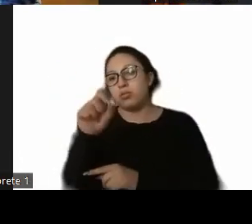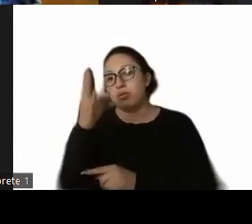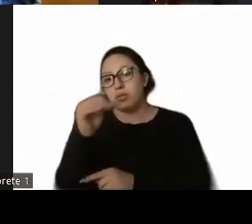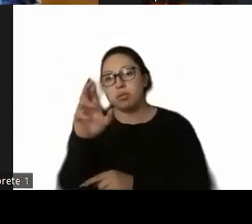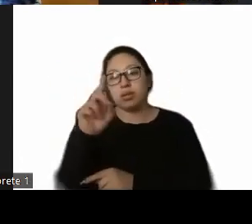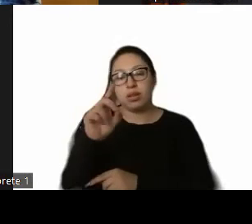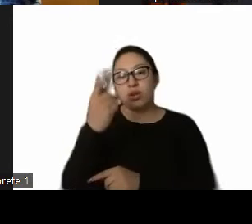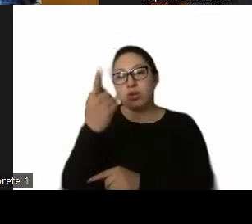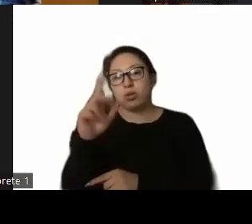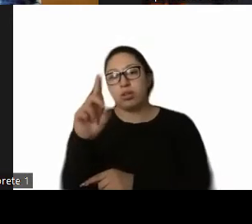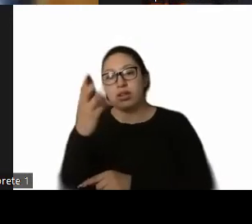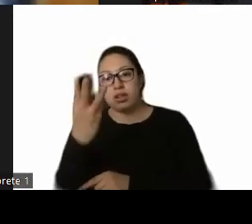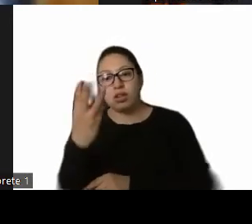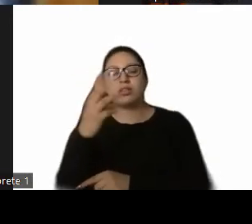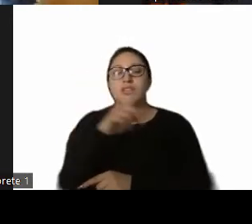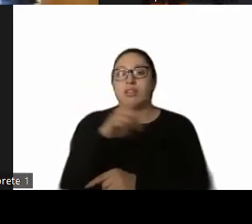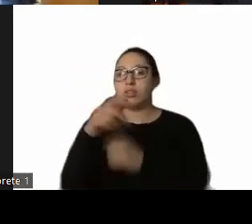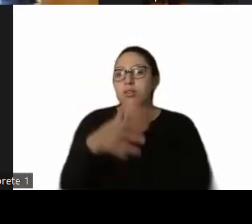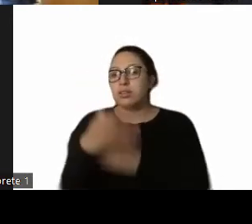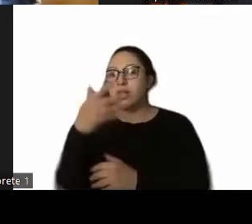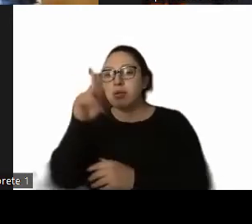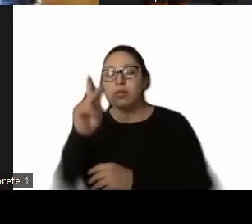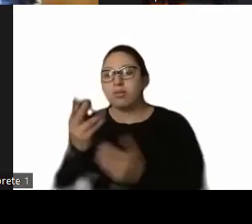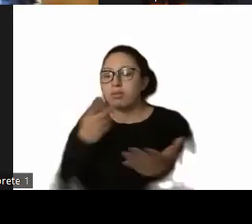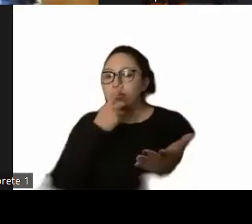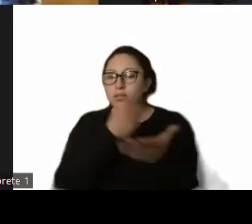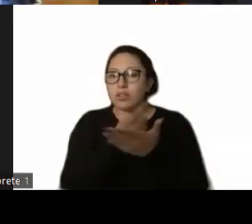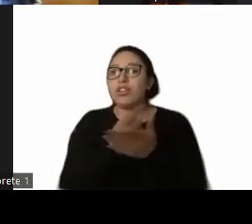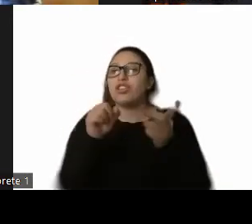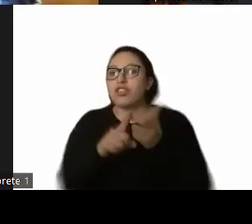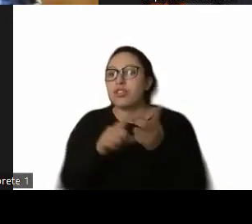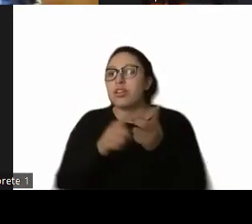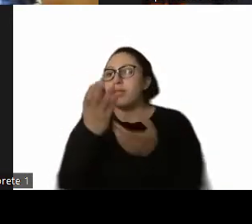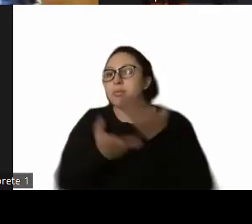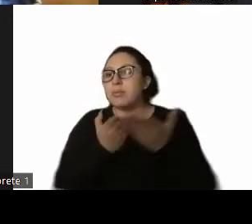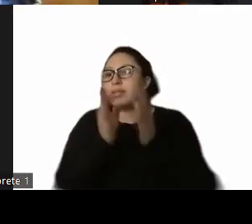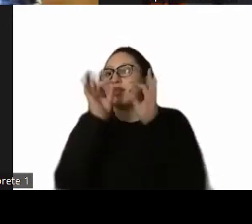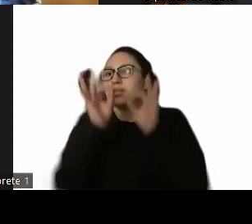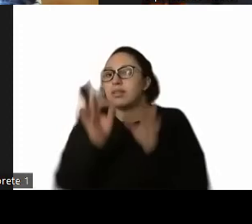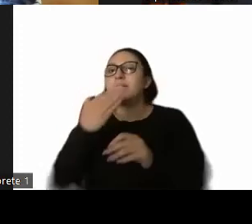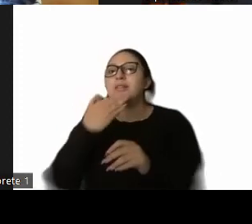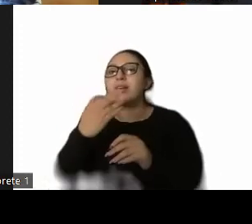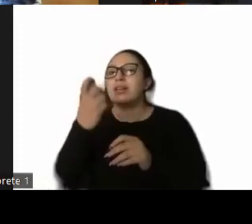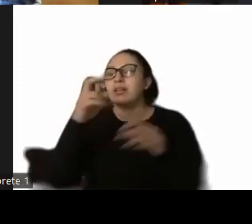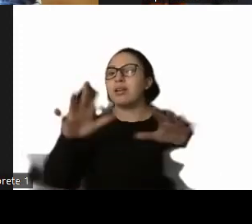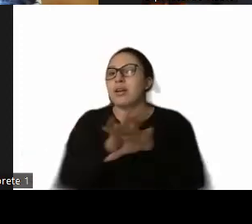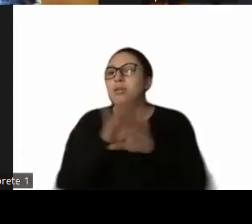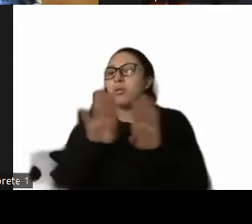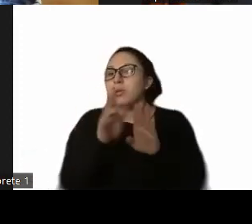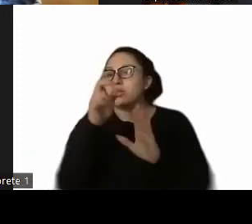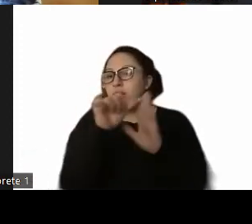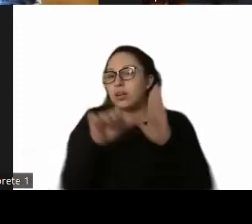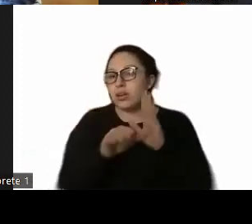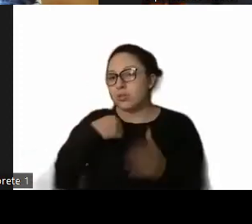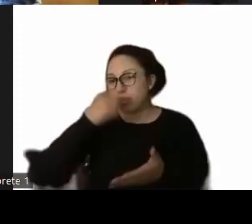33 y 115 si no vemos literalmente cuál es la propuesta de estos artículos. Entonces me parece que es un error